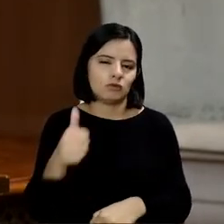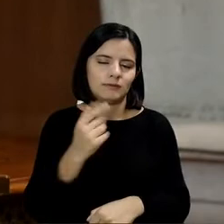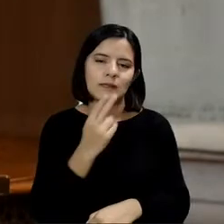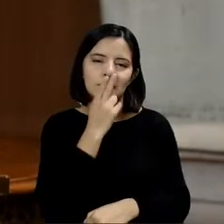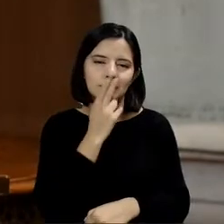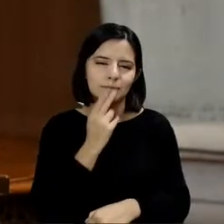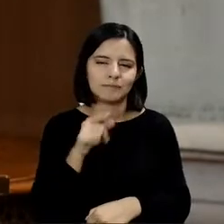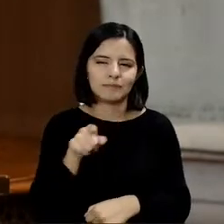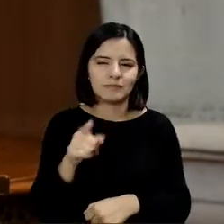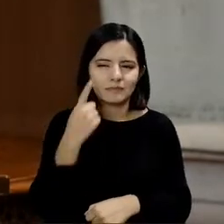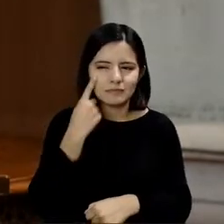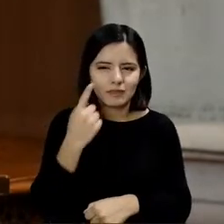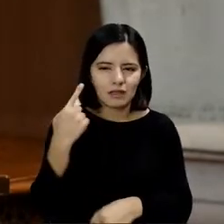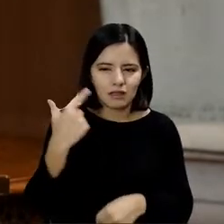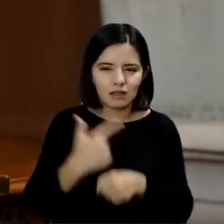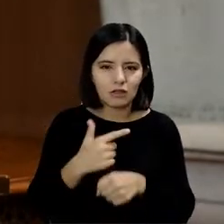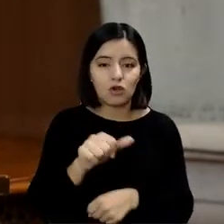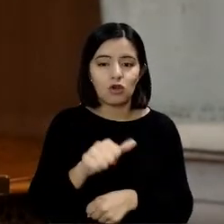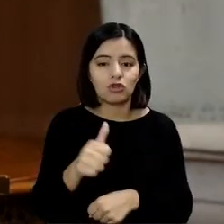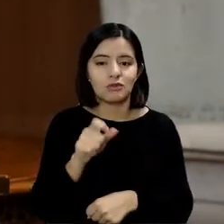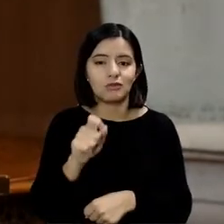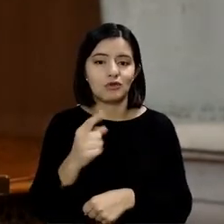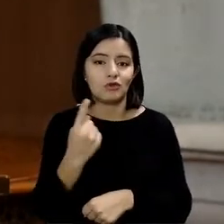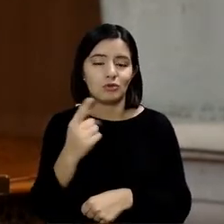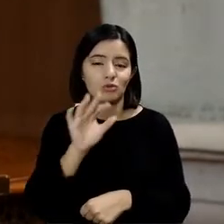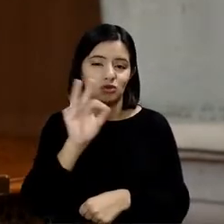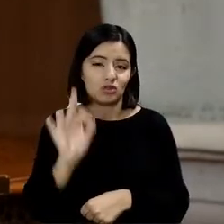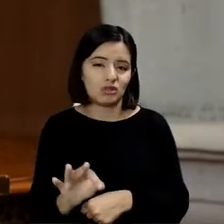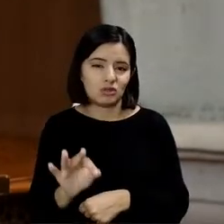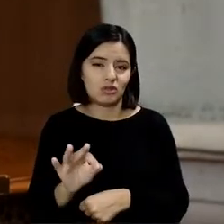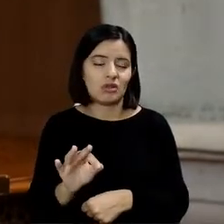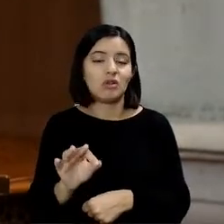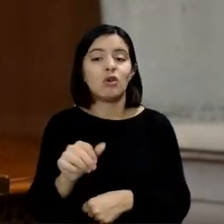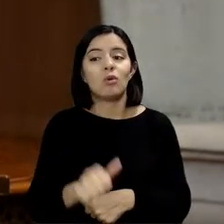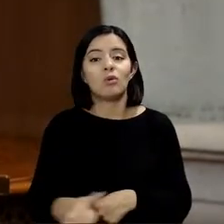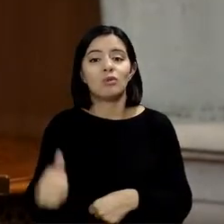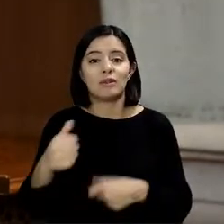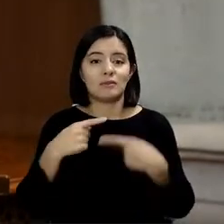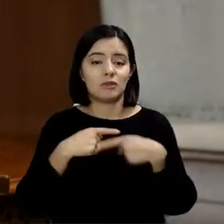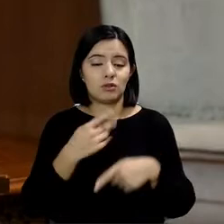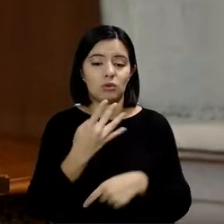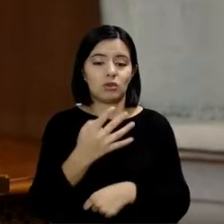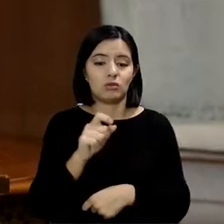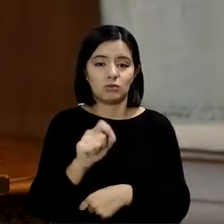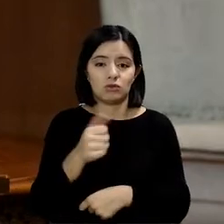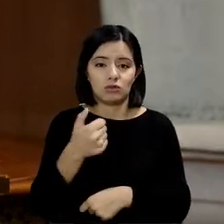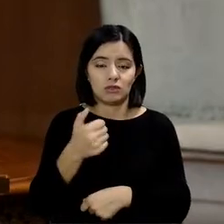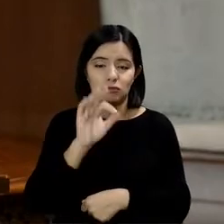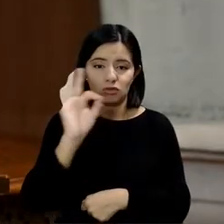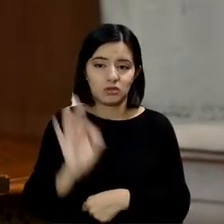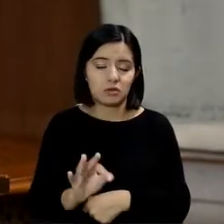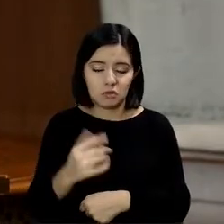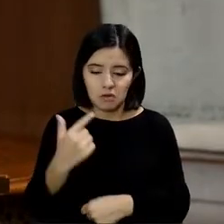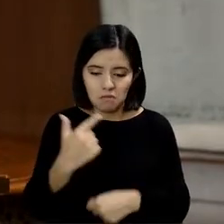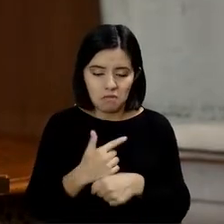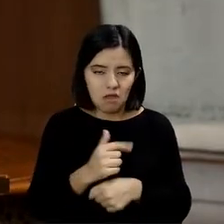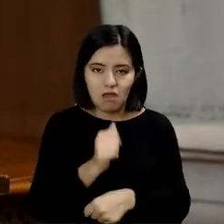diagnosticada fue del 11.1% y la no diagnosticada del 4.6%, con un total